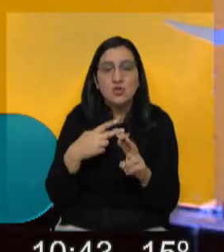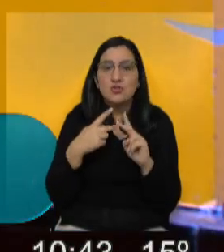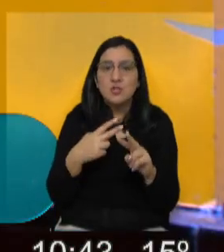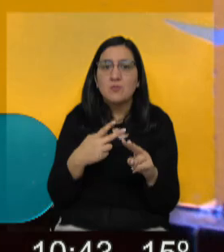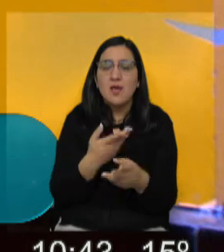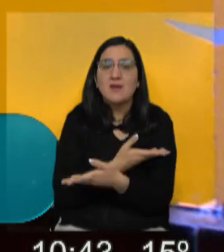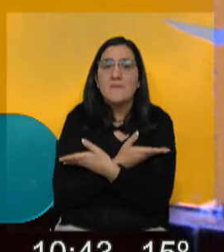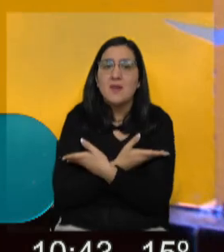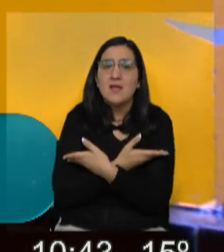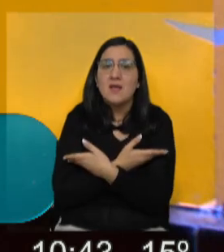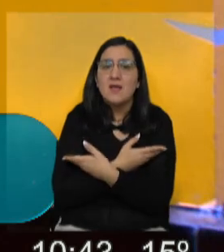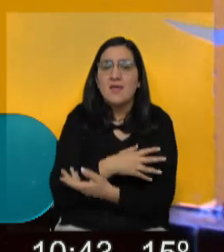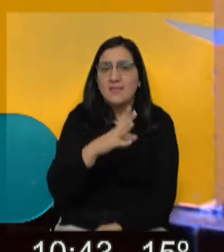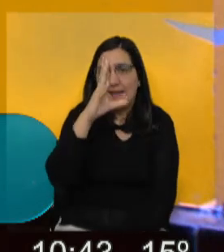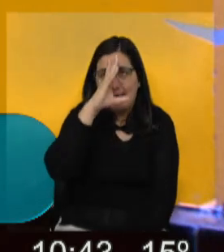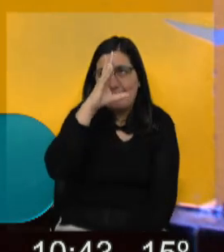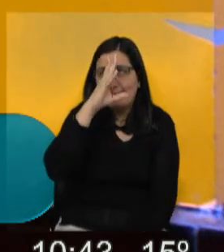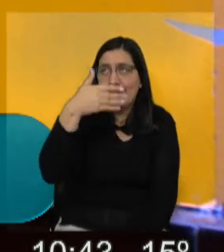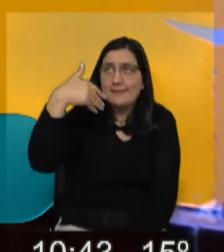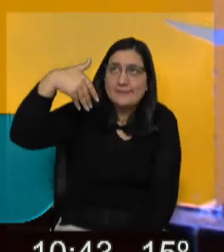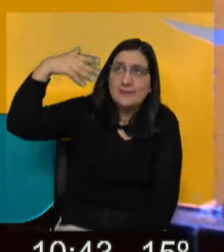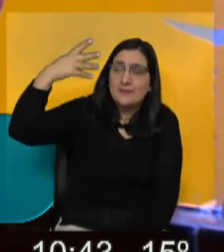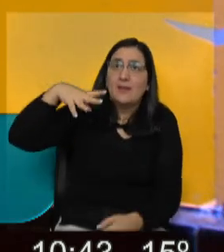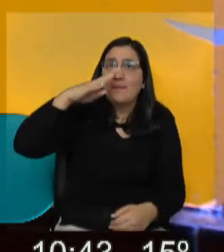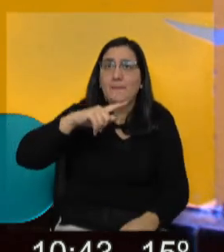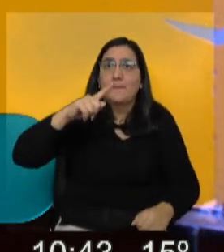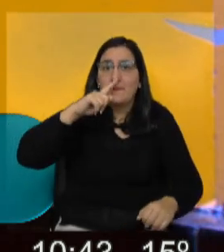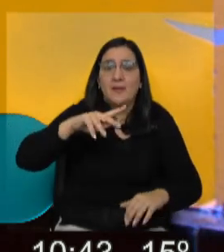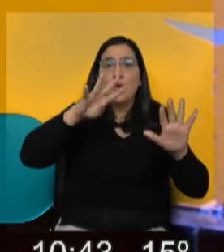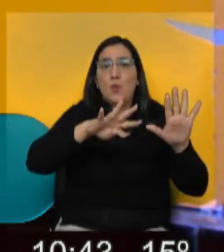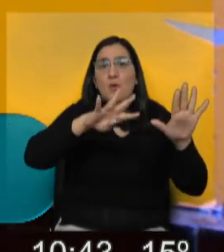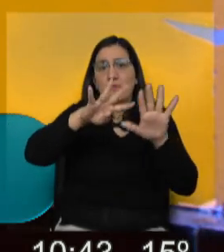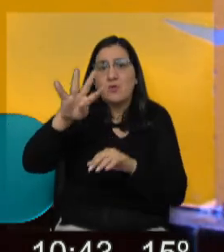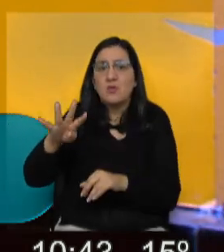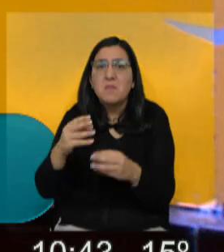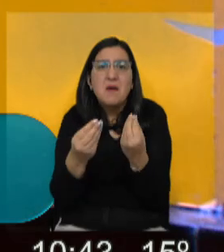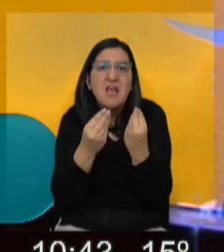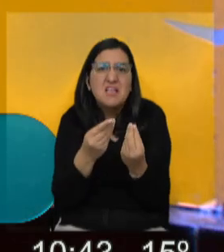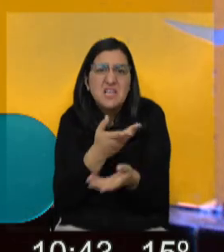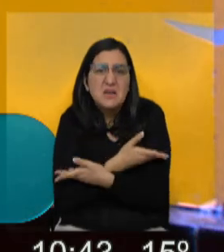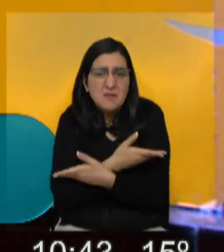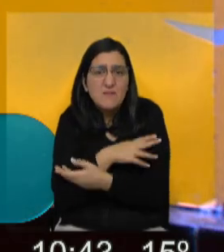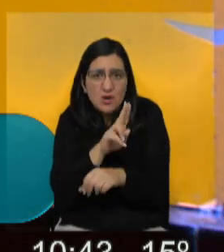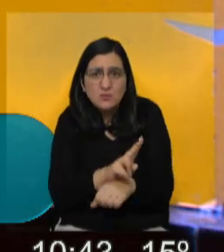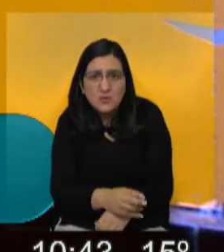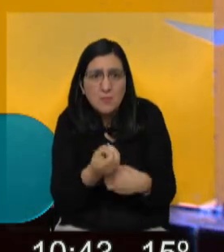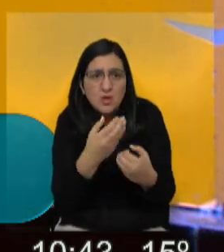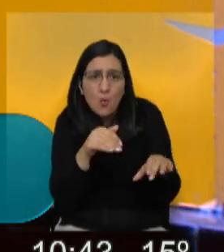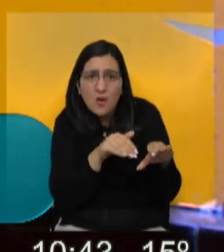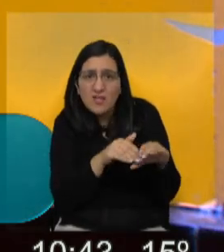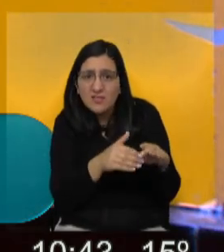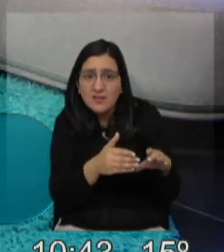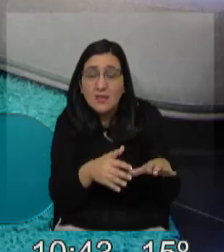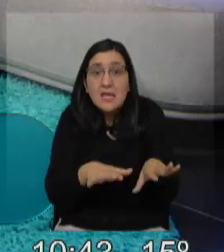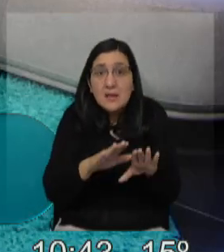de el carnaval del, no sé, 94, de la contrafarsa, y decís, ¿para qué tenés esta remera? ¿La vas a usar? ¿Por qué la tenés? De